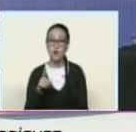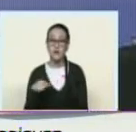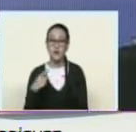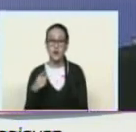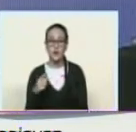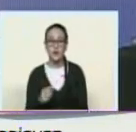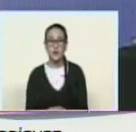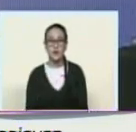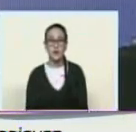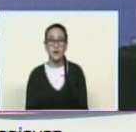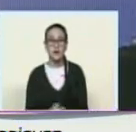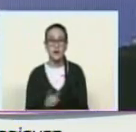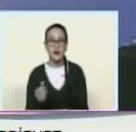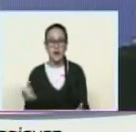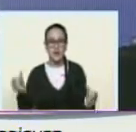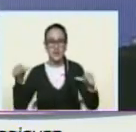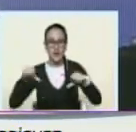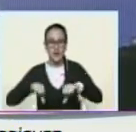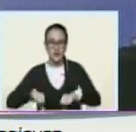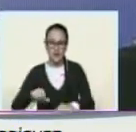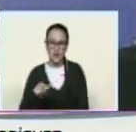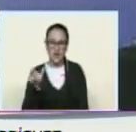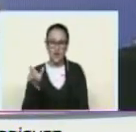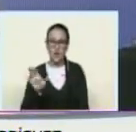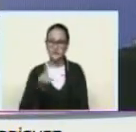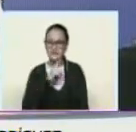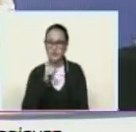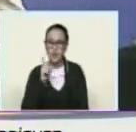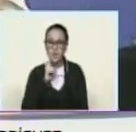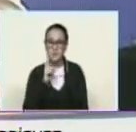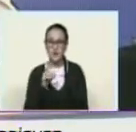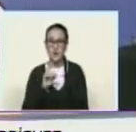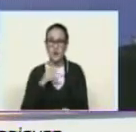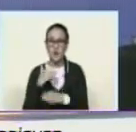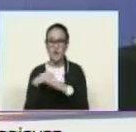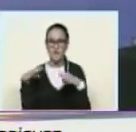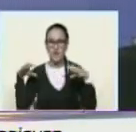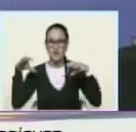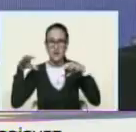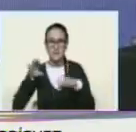el pentaderrotado, el fantasma de Miranda.